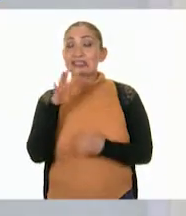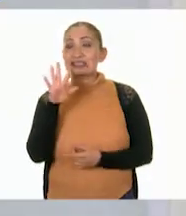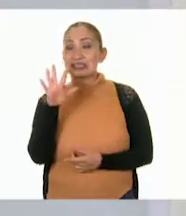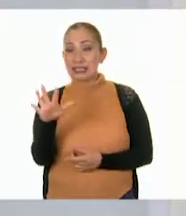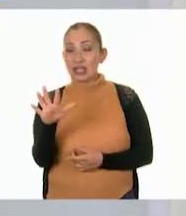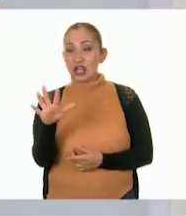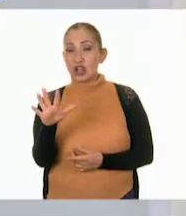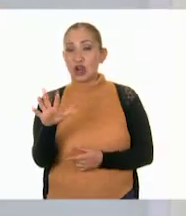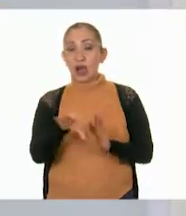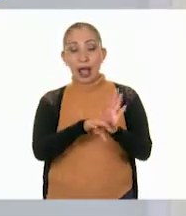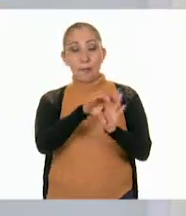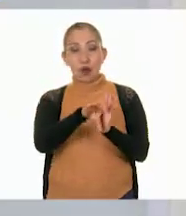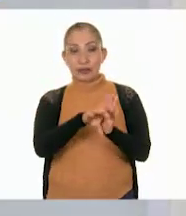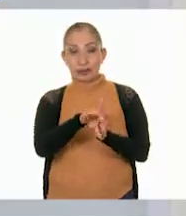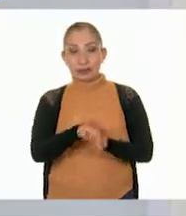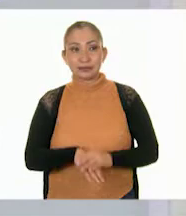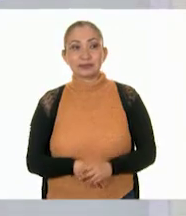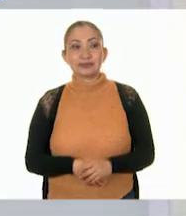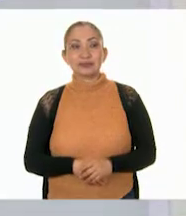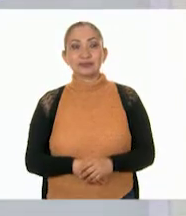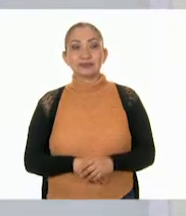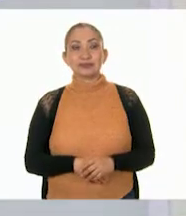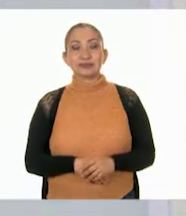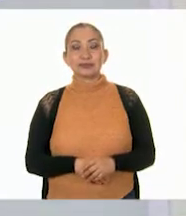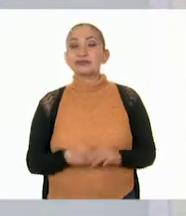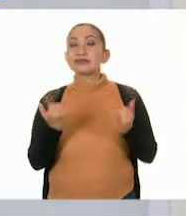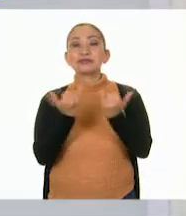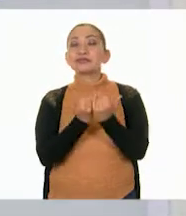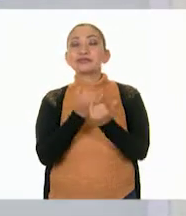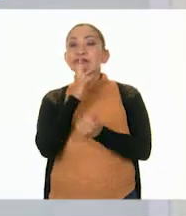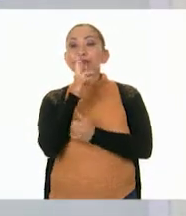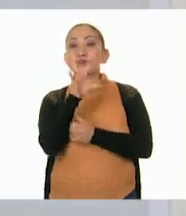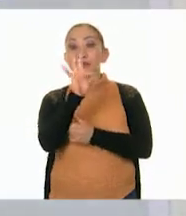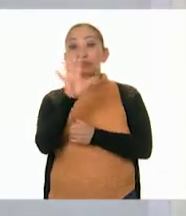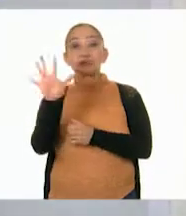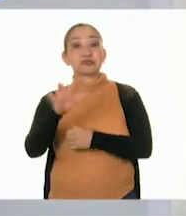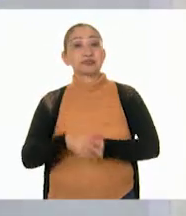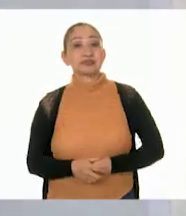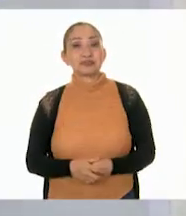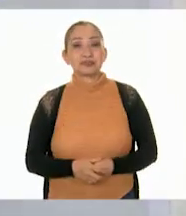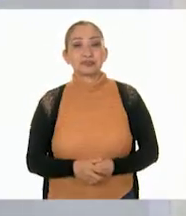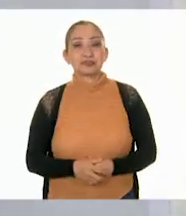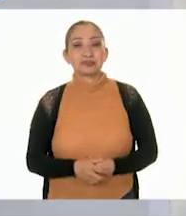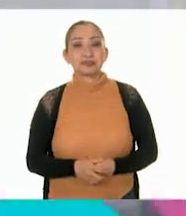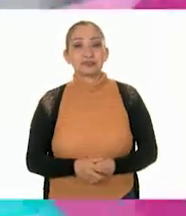más 5. Igual a 45.